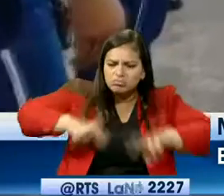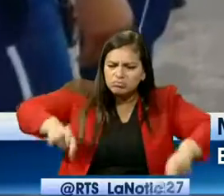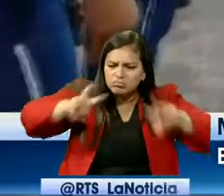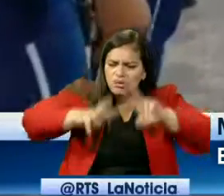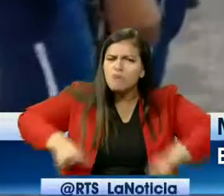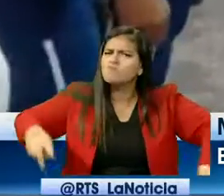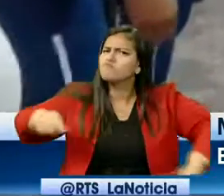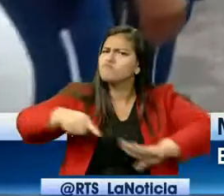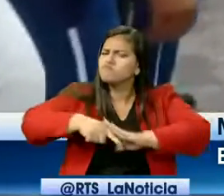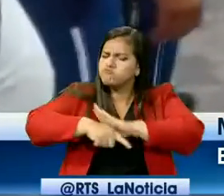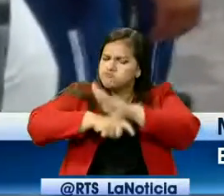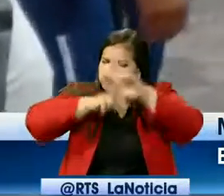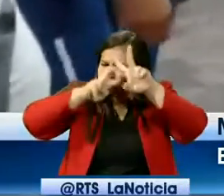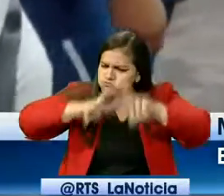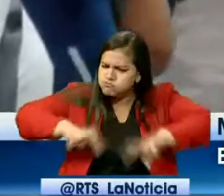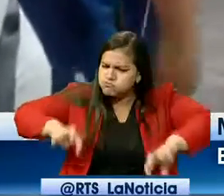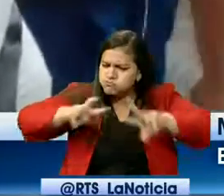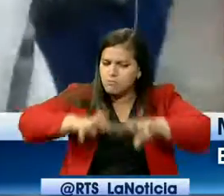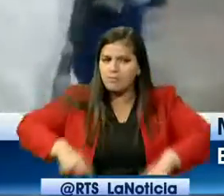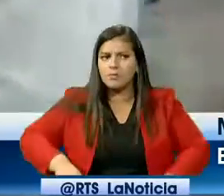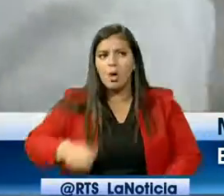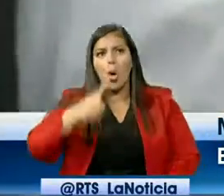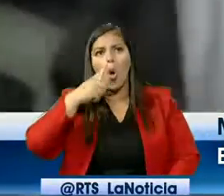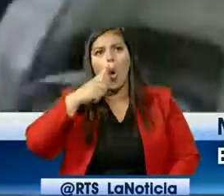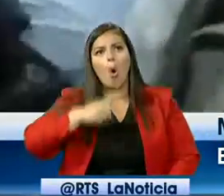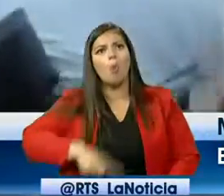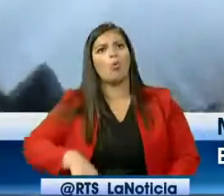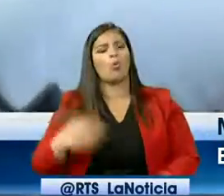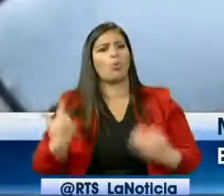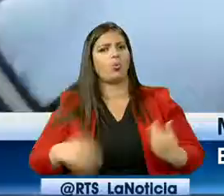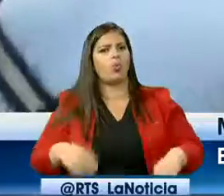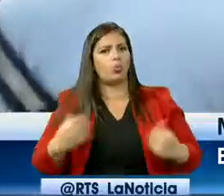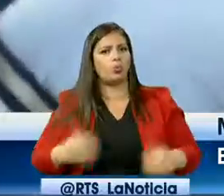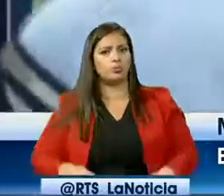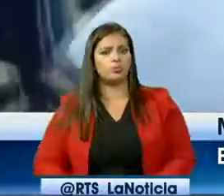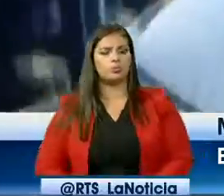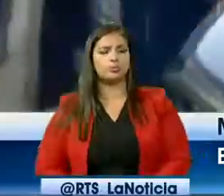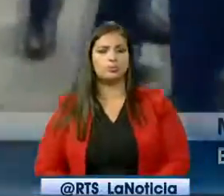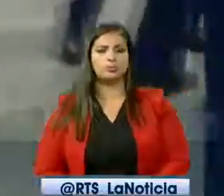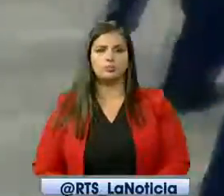Un primero de enero que este sujeto jamás olvidará, informó Julio César Saona.